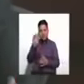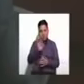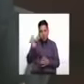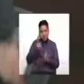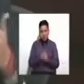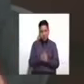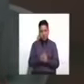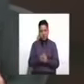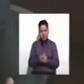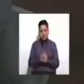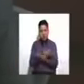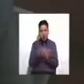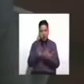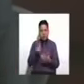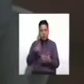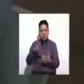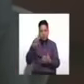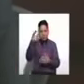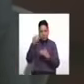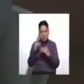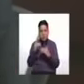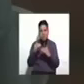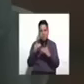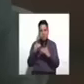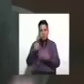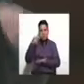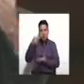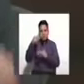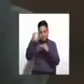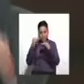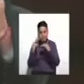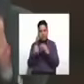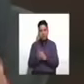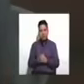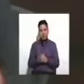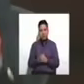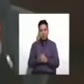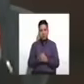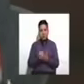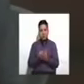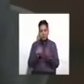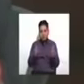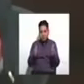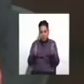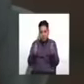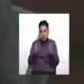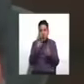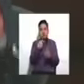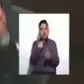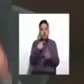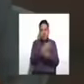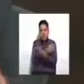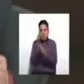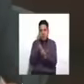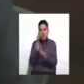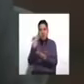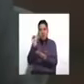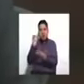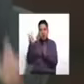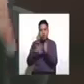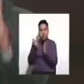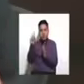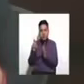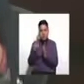un 25%, que cierra el año con una de las bolsas más desvalorizadas, que ve perder en el trimestre móvil de noviembre del 2015 a enero